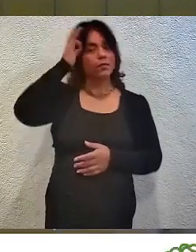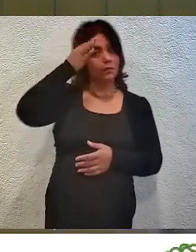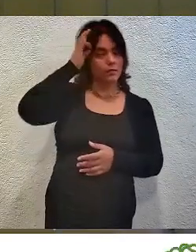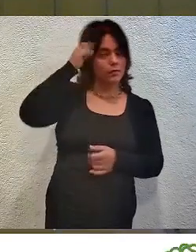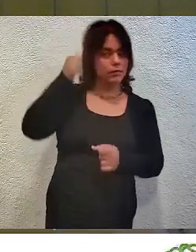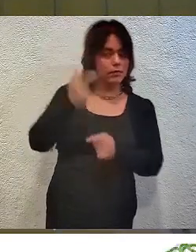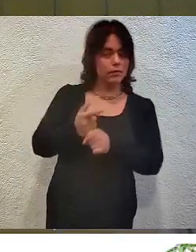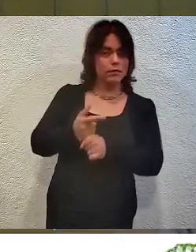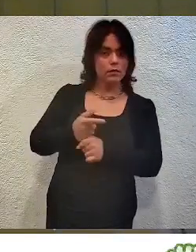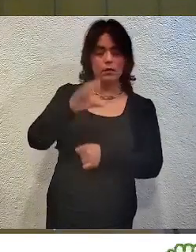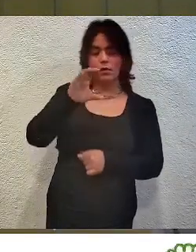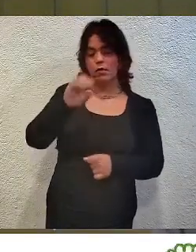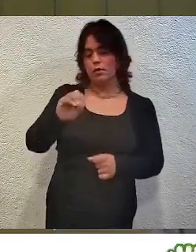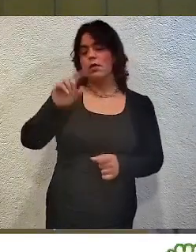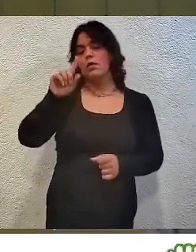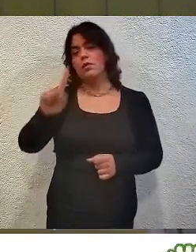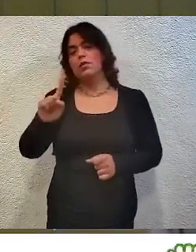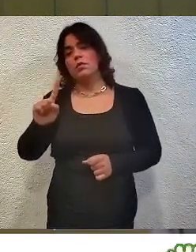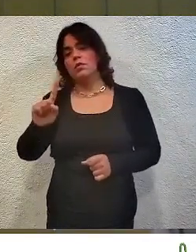con la clave